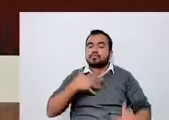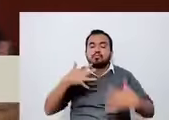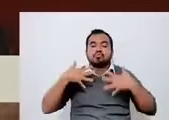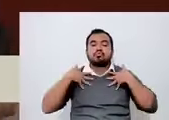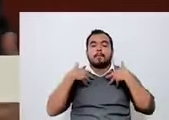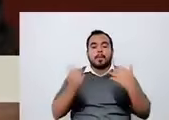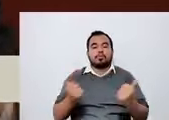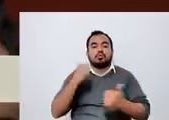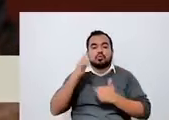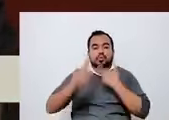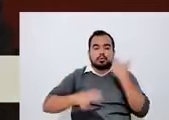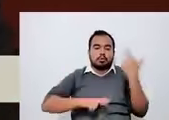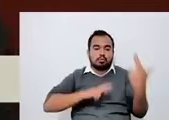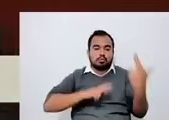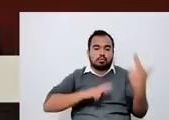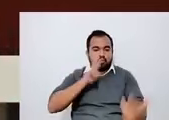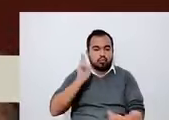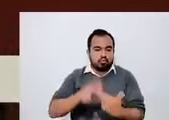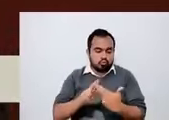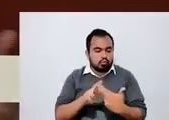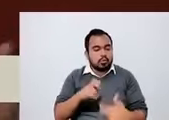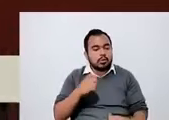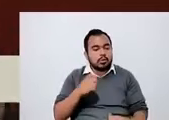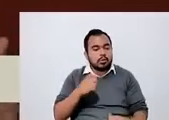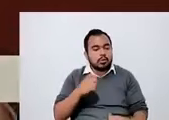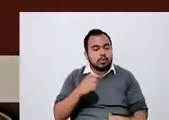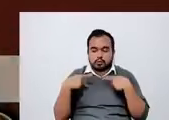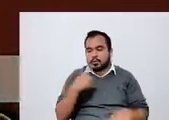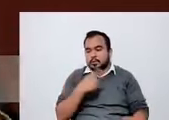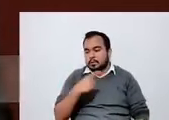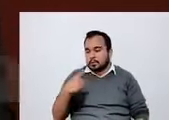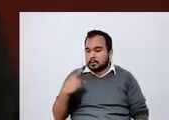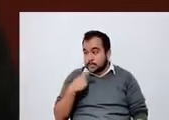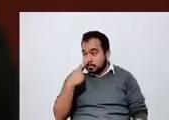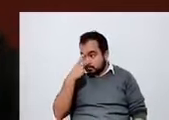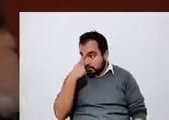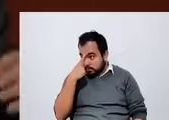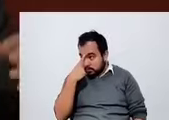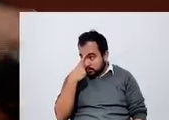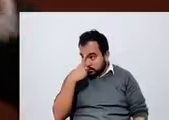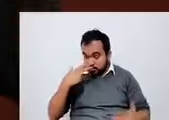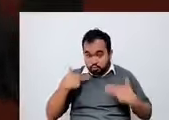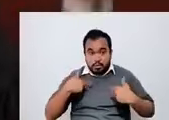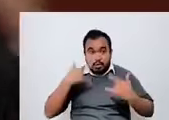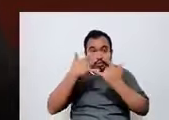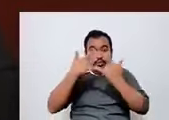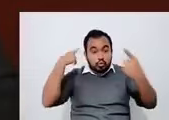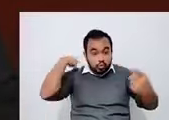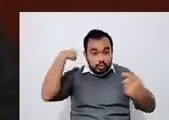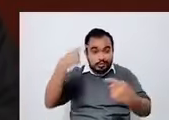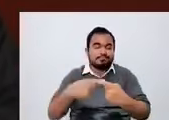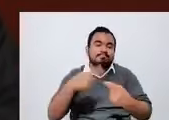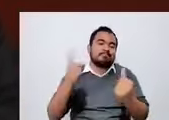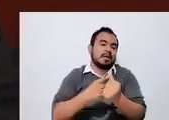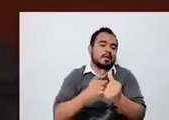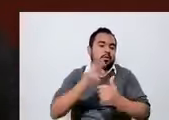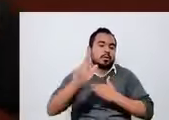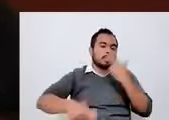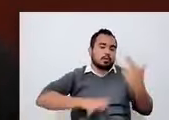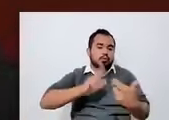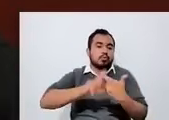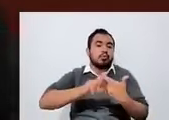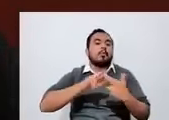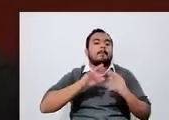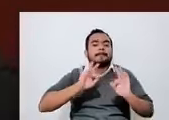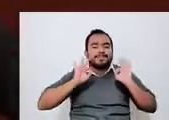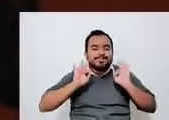sociedades, desde luego la historia de la humanidad no se entiende sin la religión, no digo una concreta, sino con la idea de religión, y uno puede ser